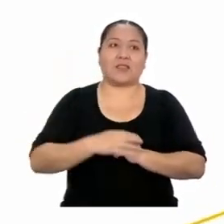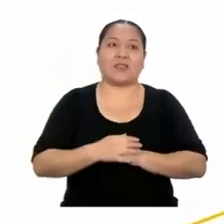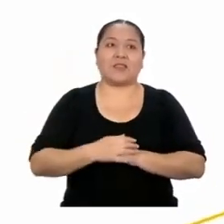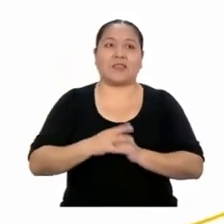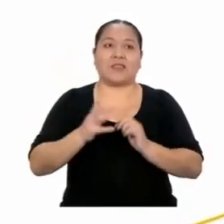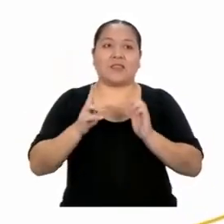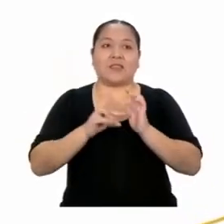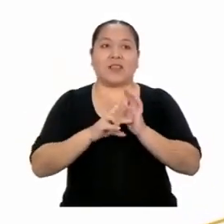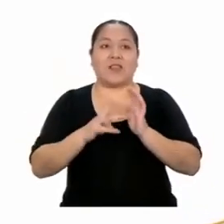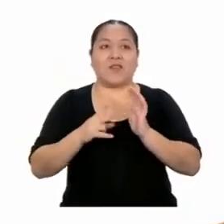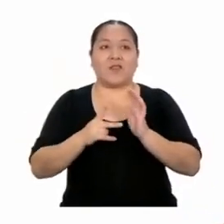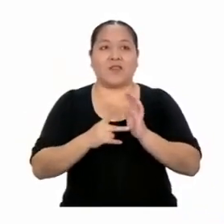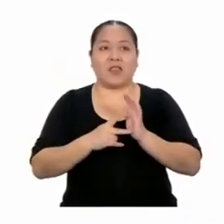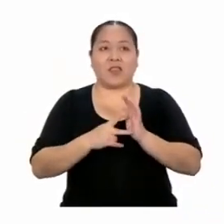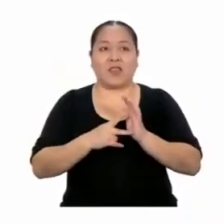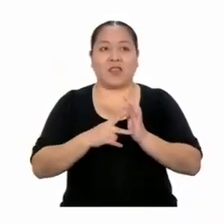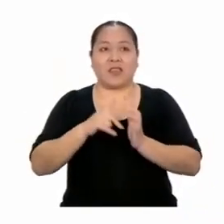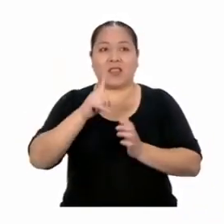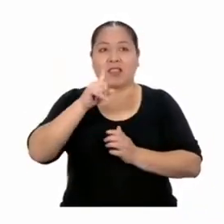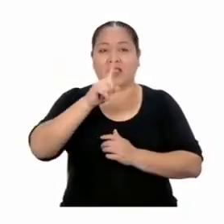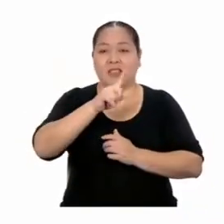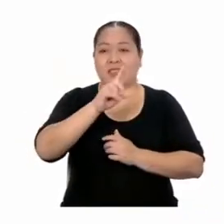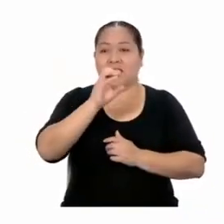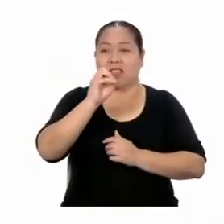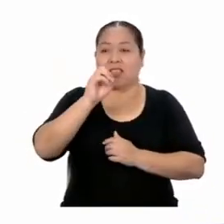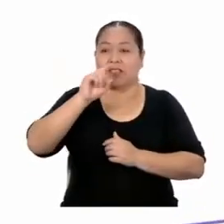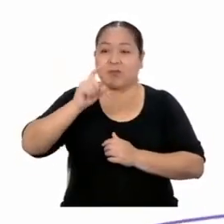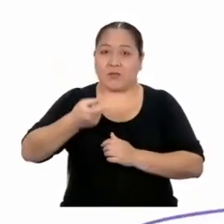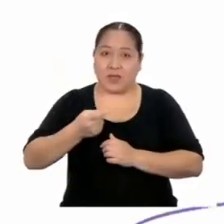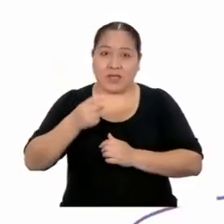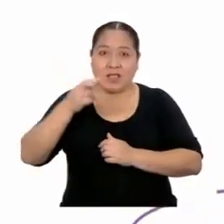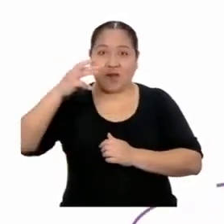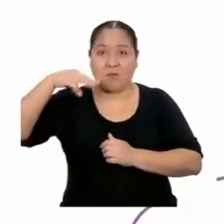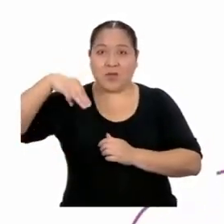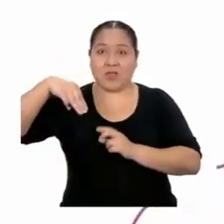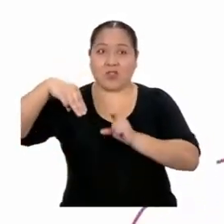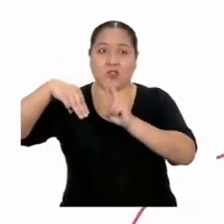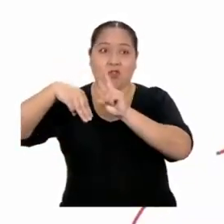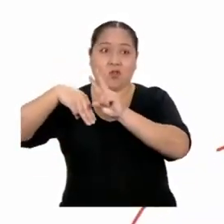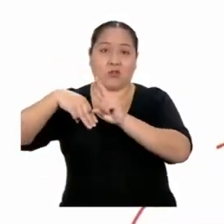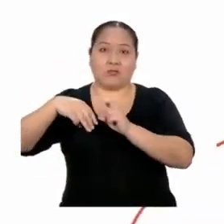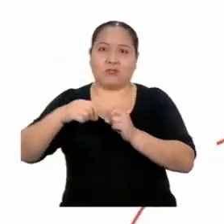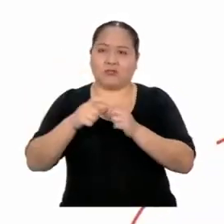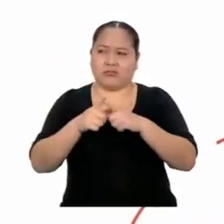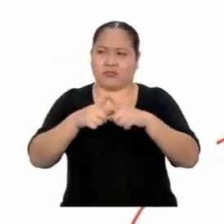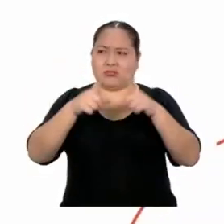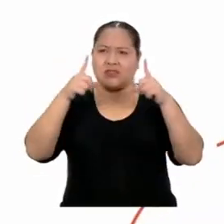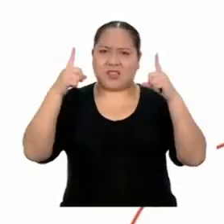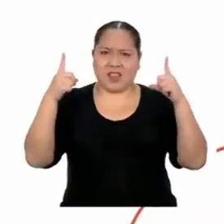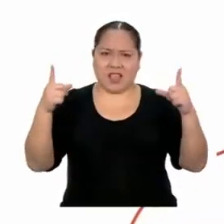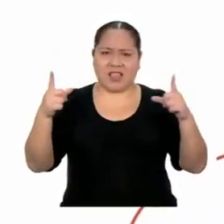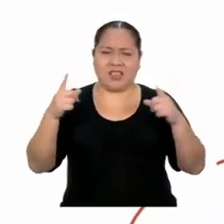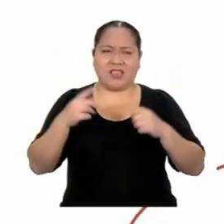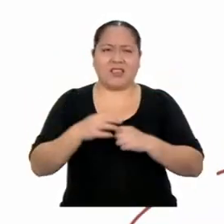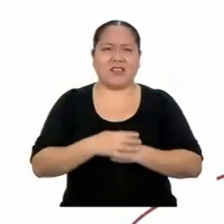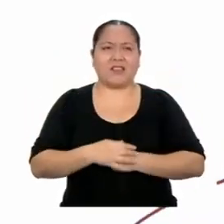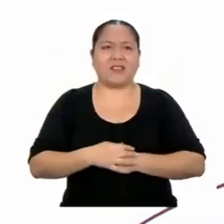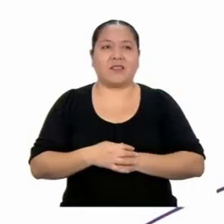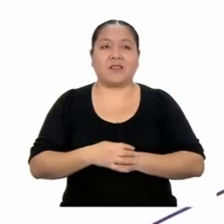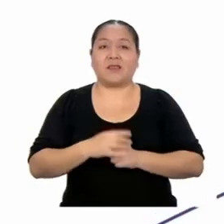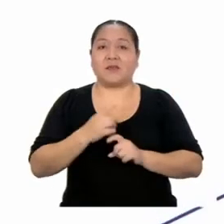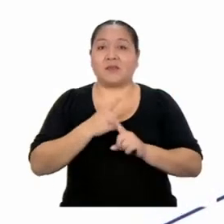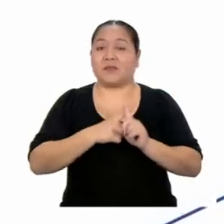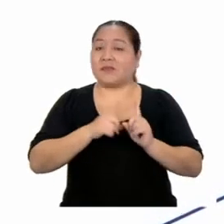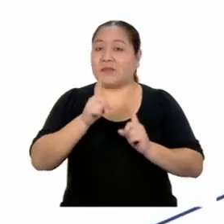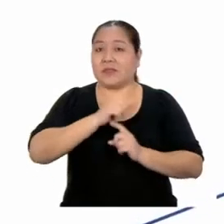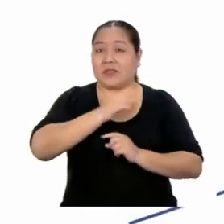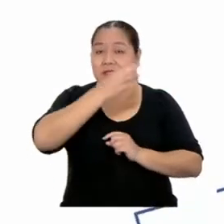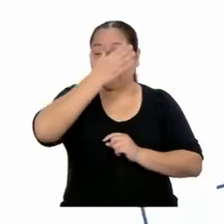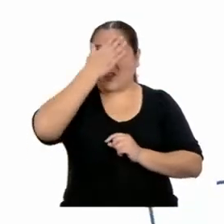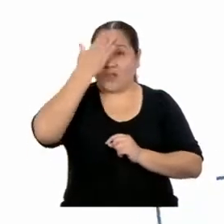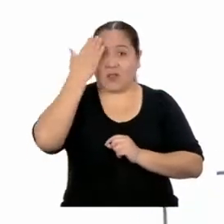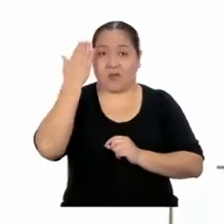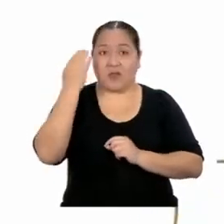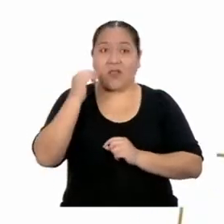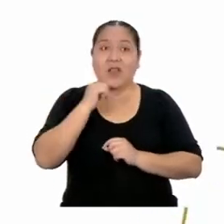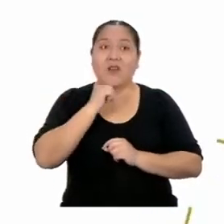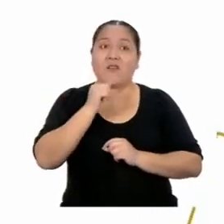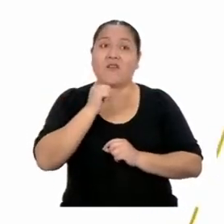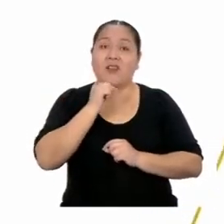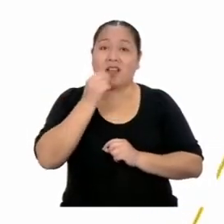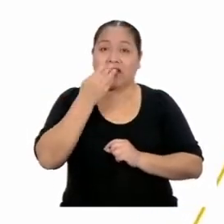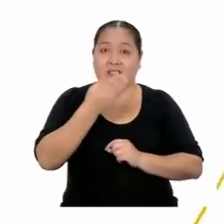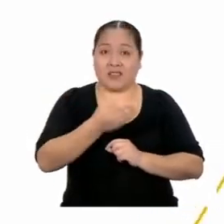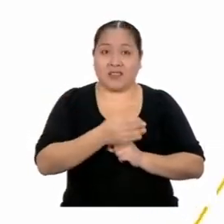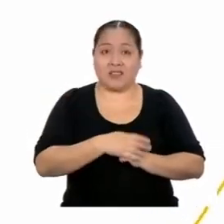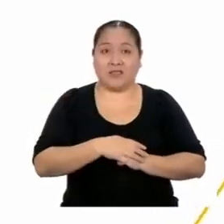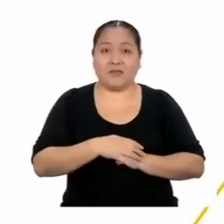del cuadrado es de 10.000 metros cuadrados. Suena bastante. Pero no olvides que aún no hemos